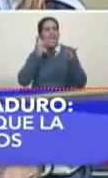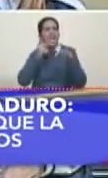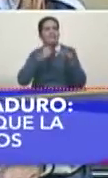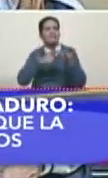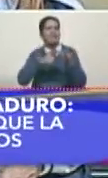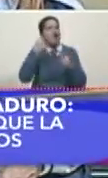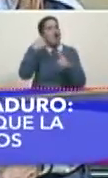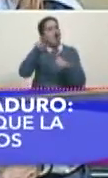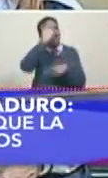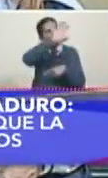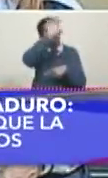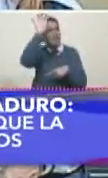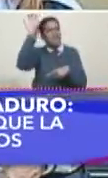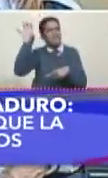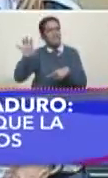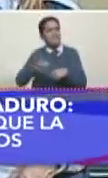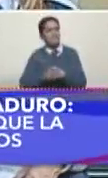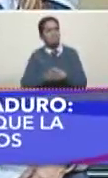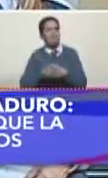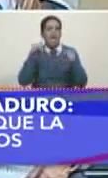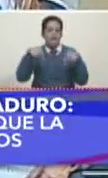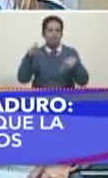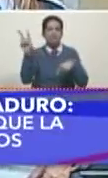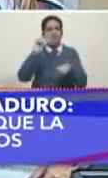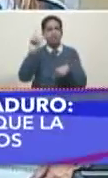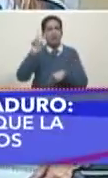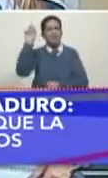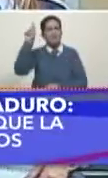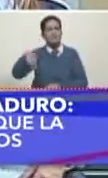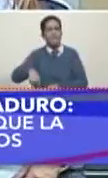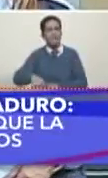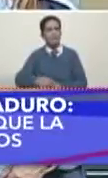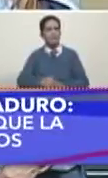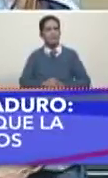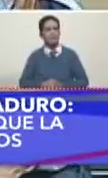Caribe, en parte de Venezuela.